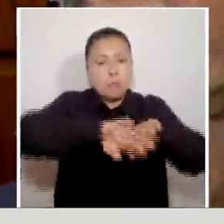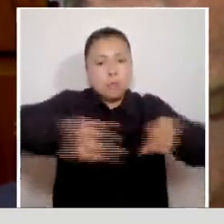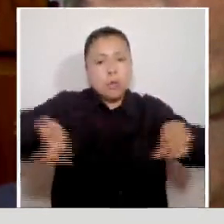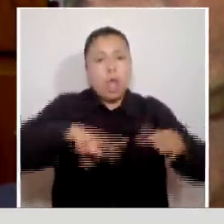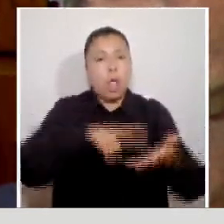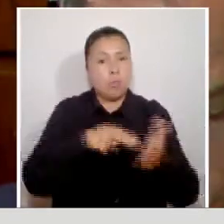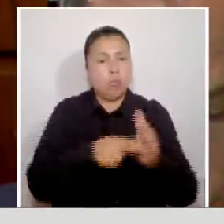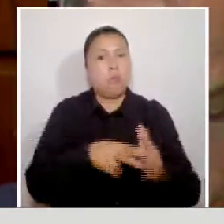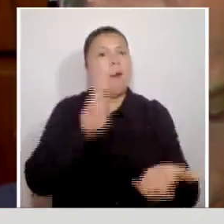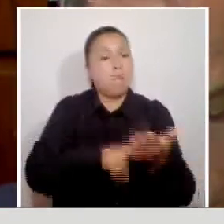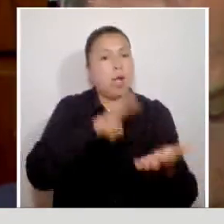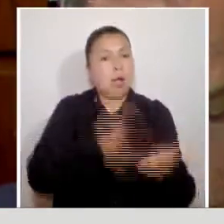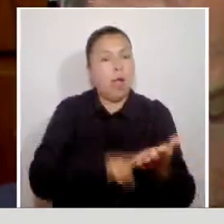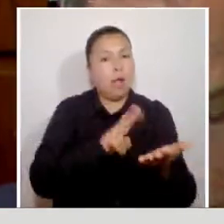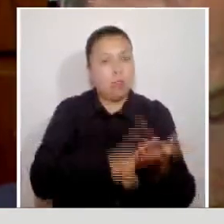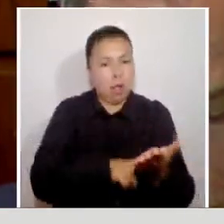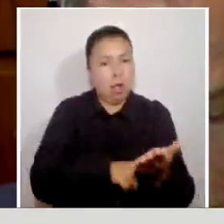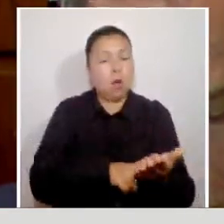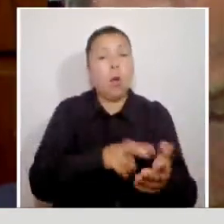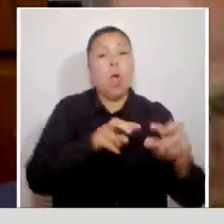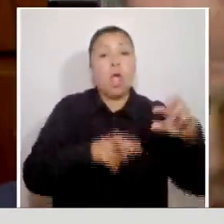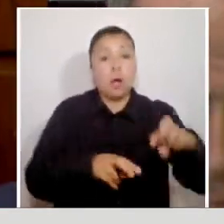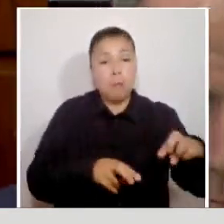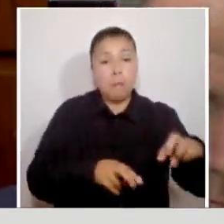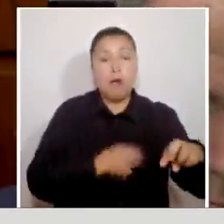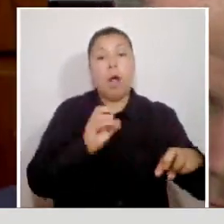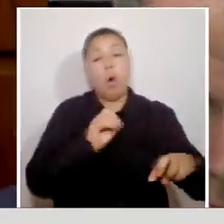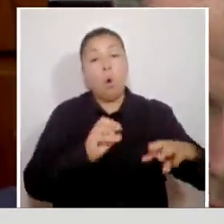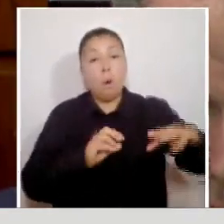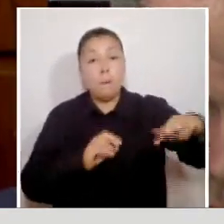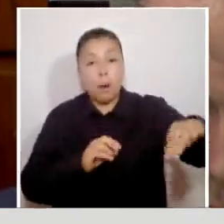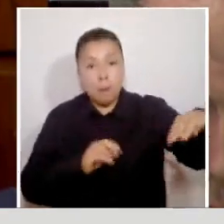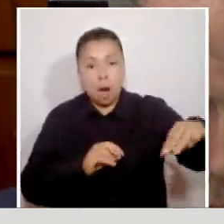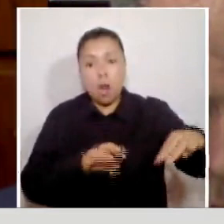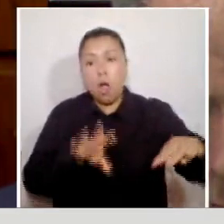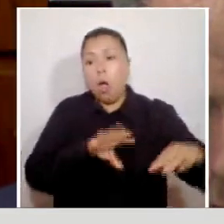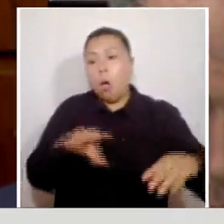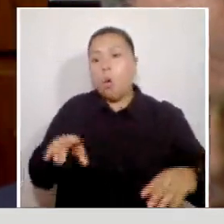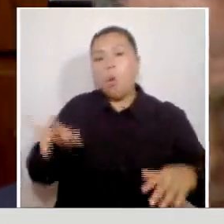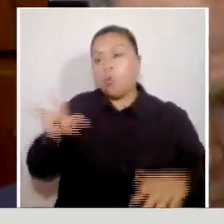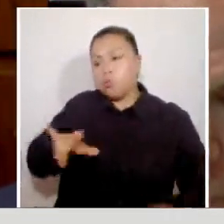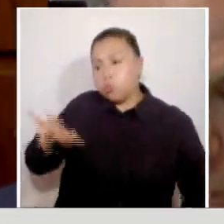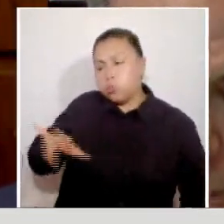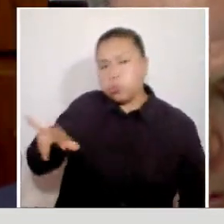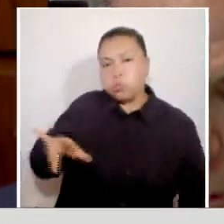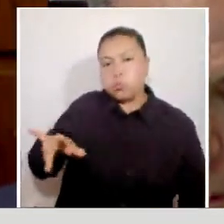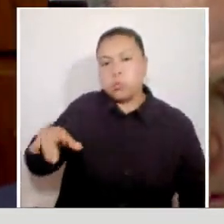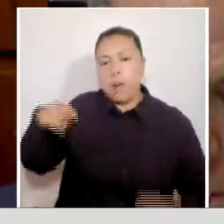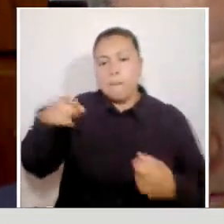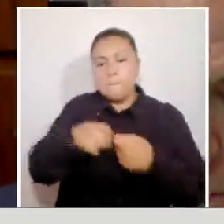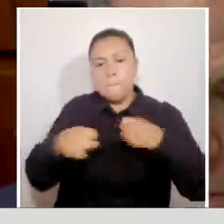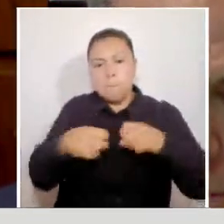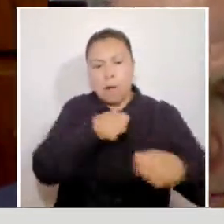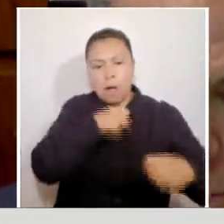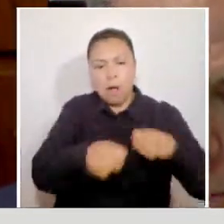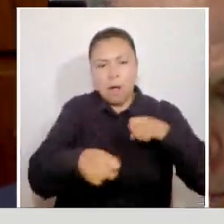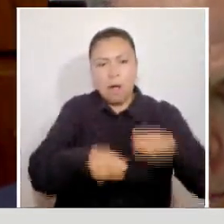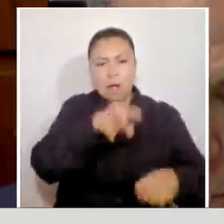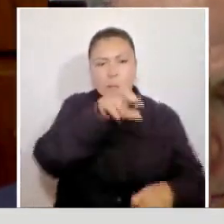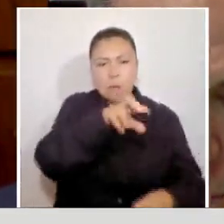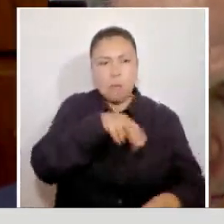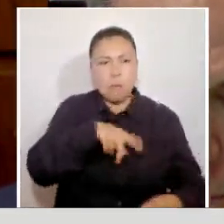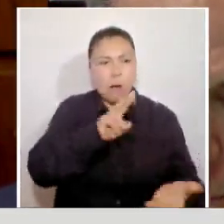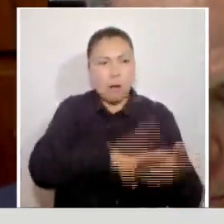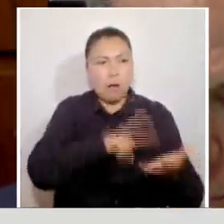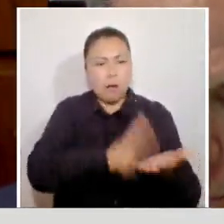realidad que padres y madres utilizan a los niños para las propias que es una realidad que